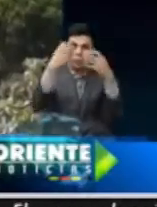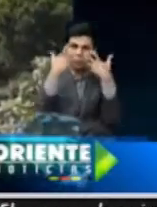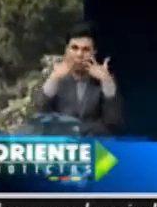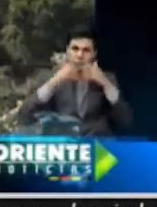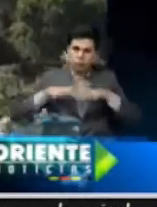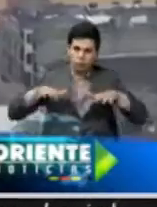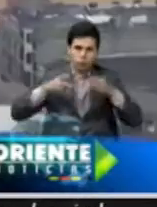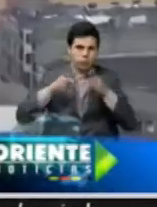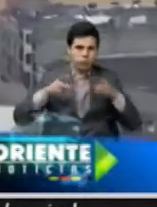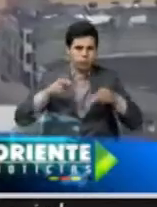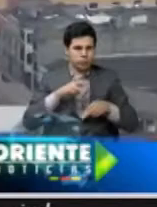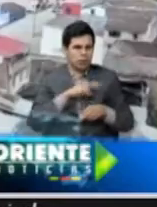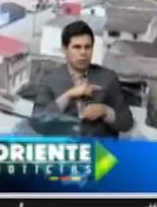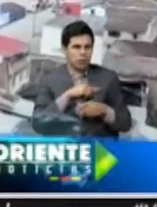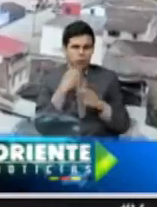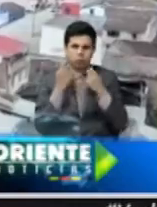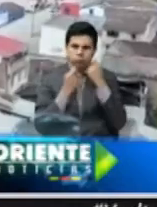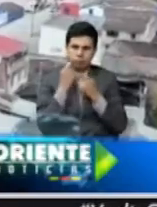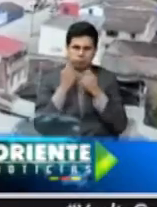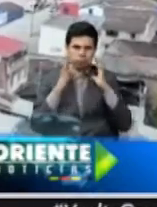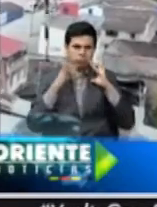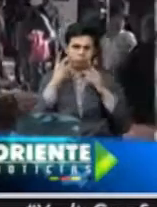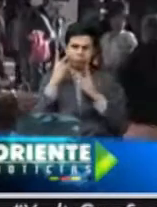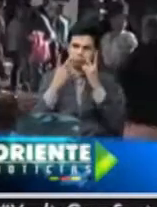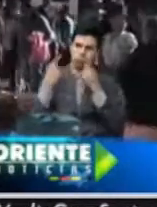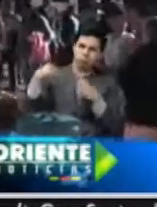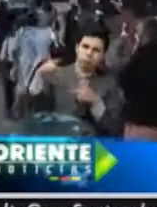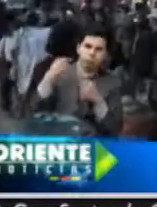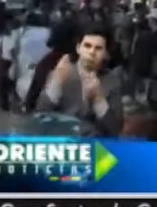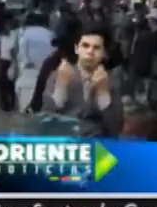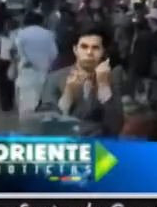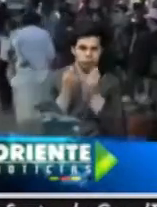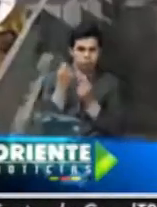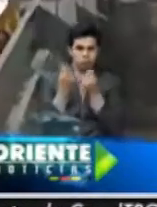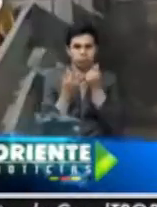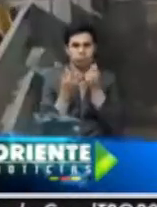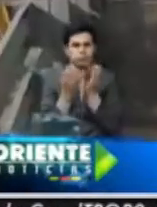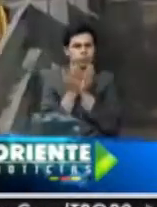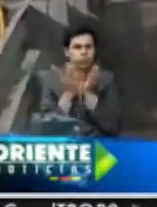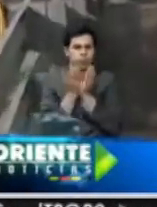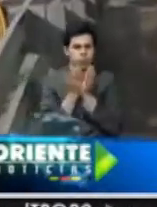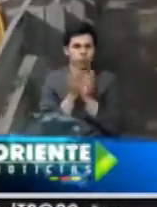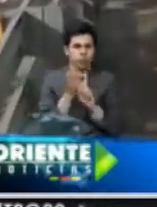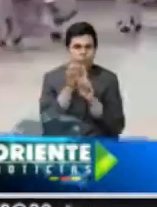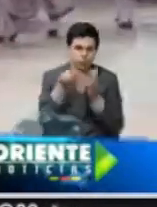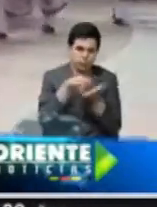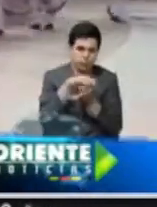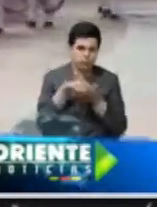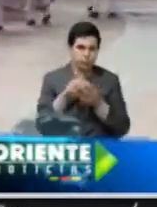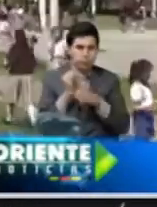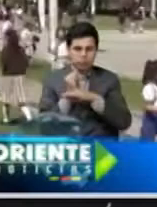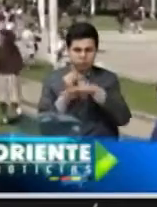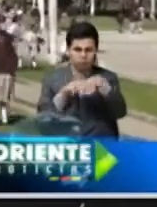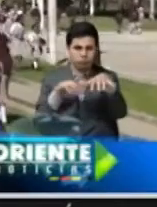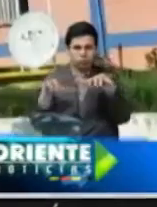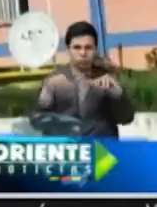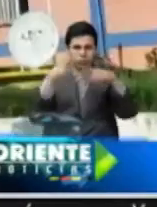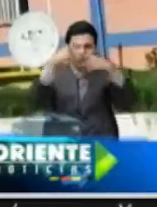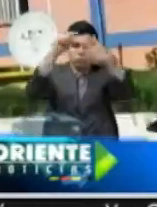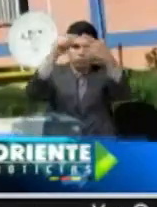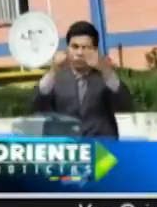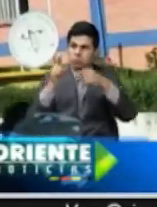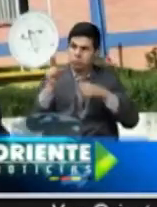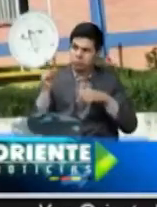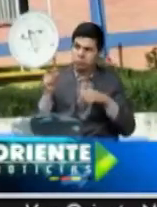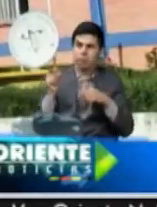centro religioso, de comercio, turístico, financiero, económico y estudiantil de Santander, con instituciones educativas como el